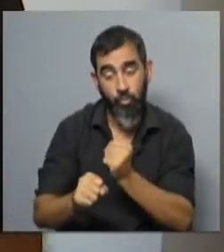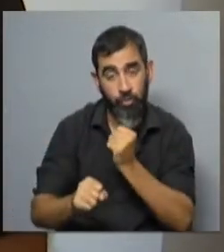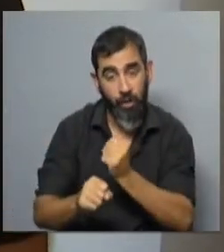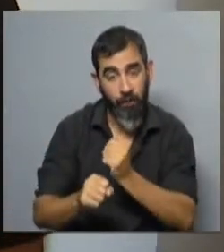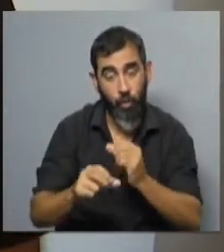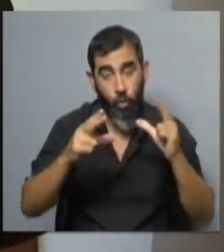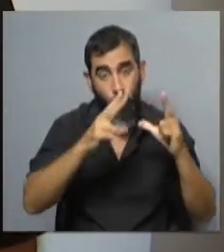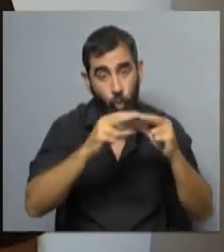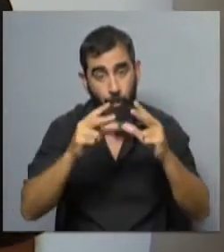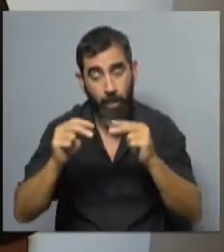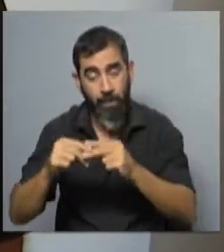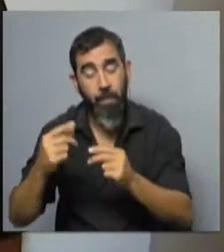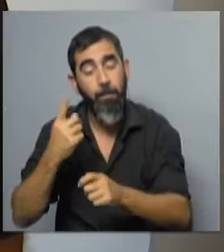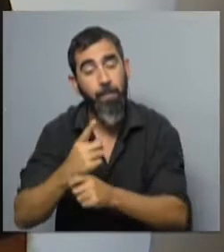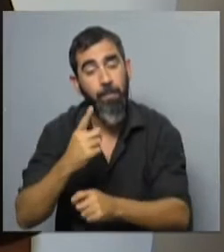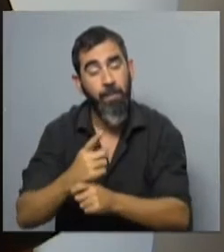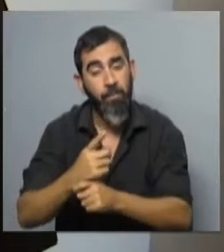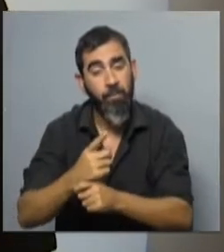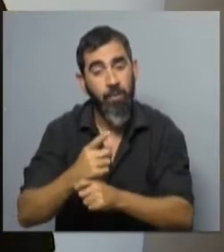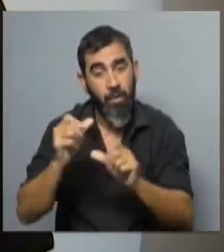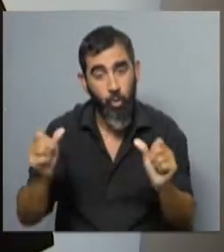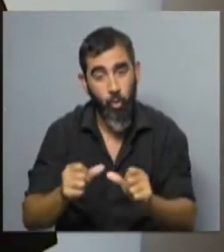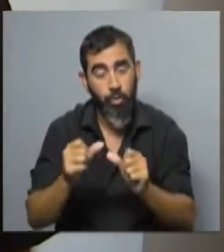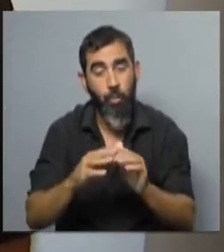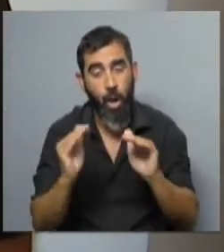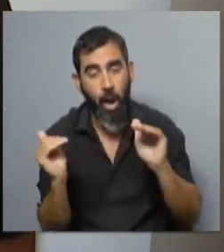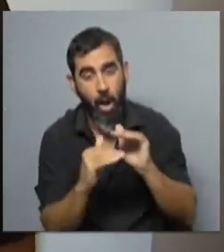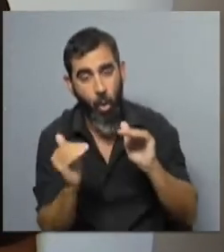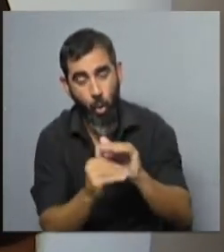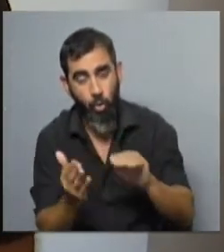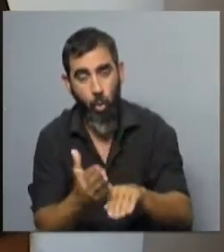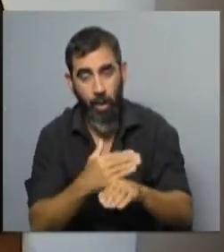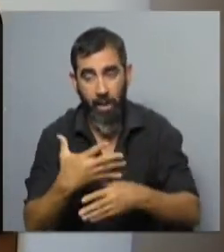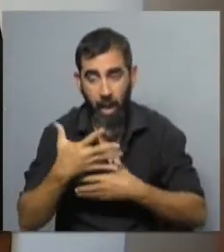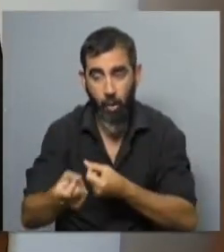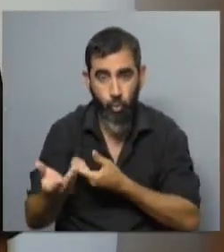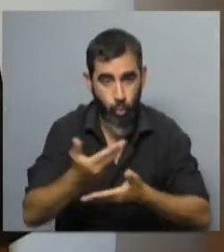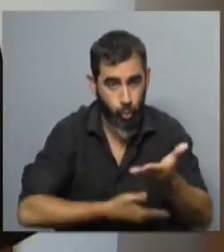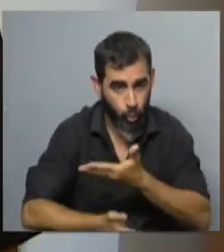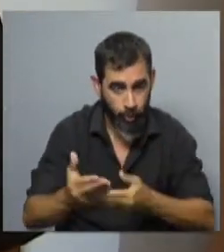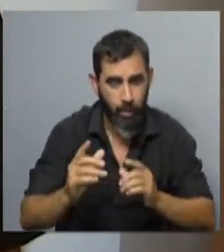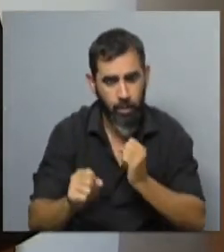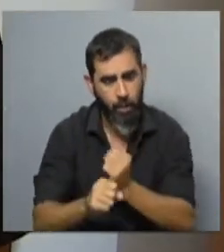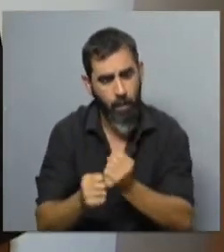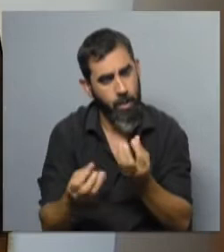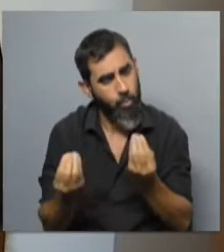Esta cooperativa en principio la hicimos por ahorro previo, con ayuda mutua, y sí, se trabajó